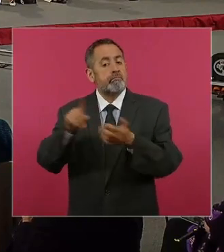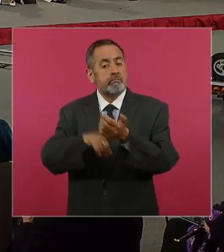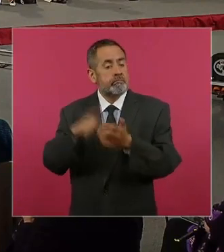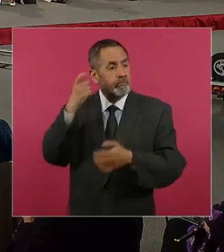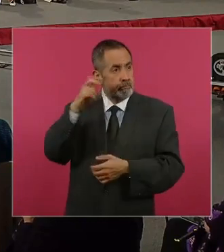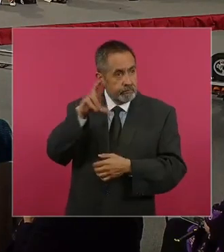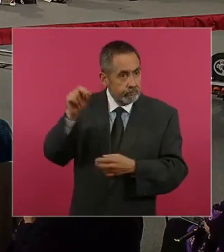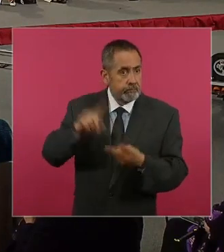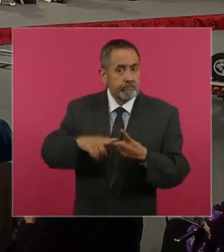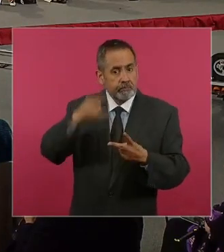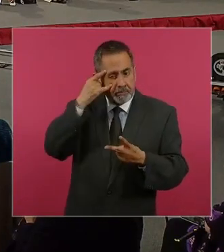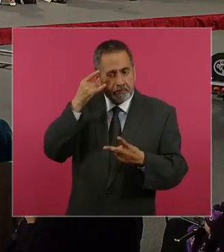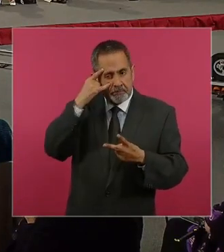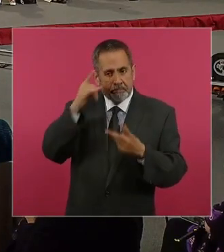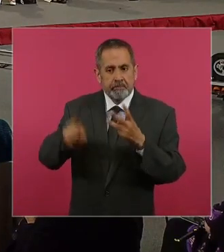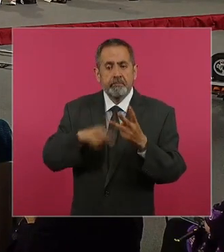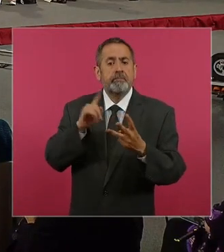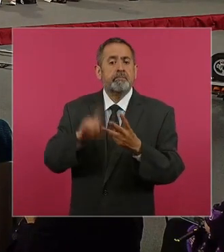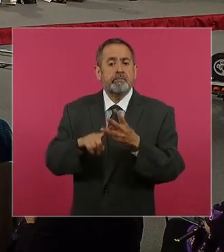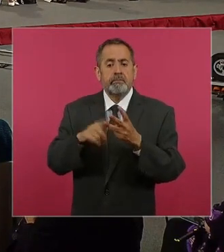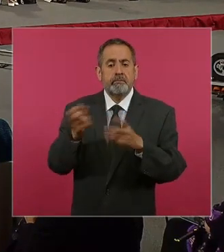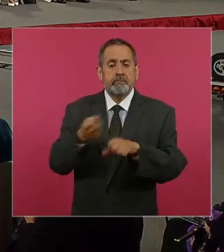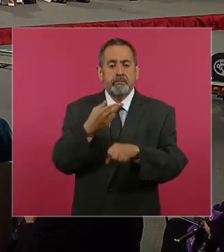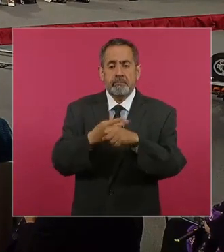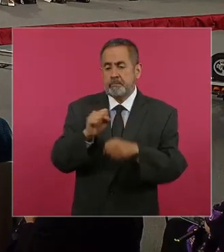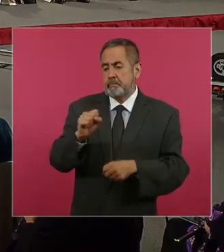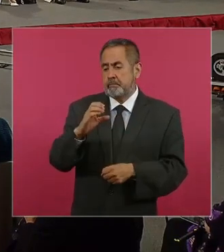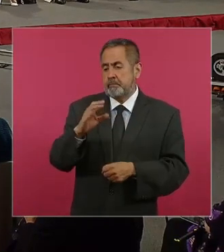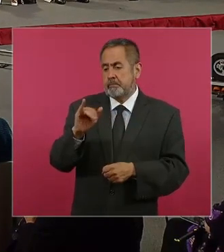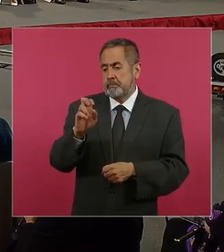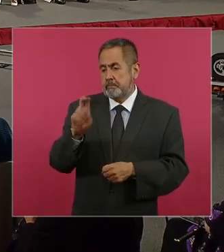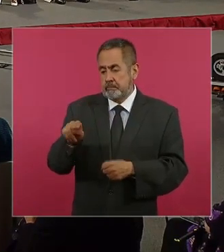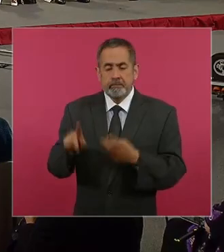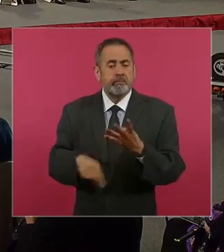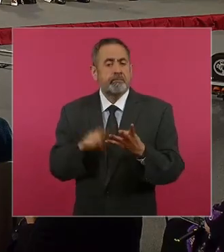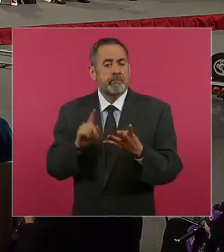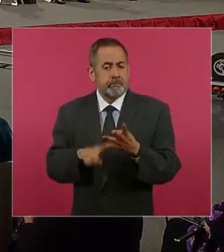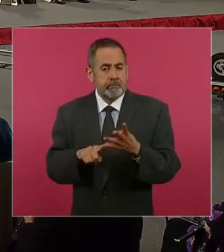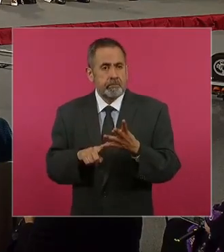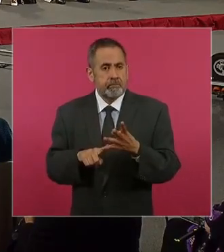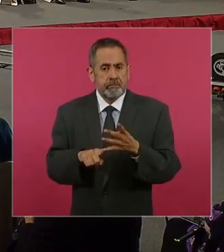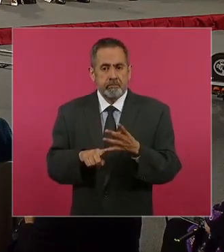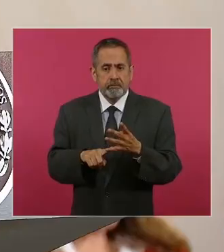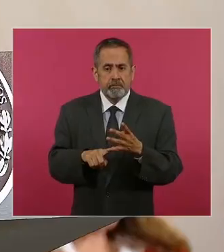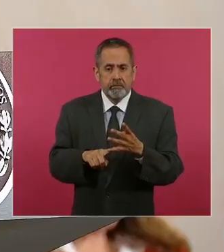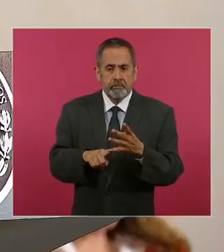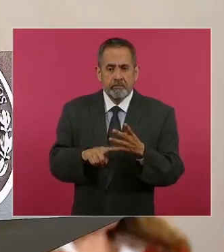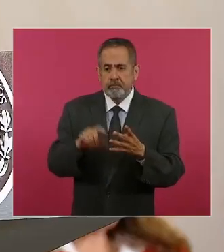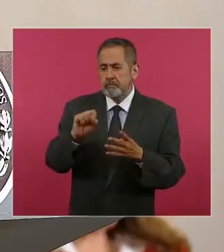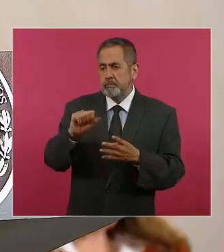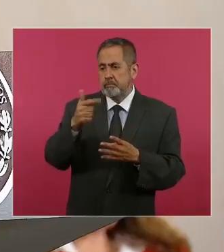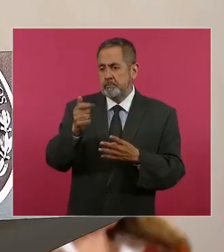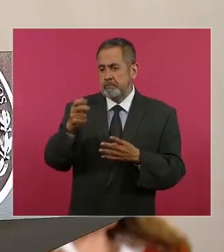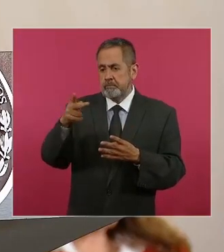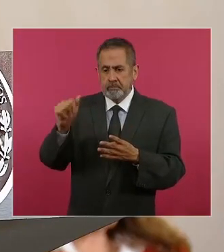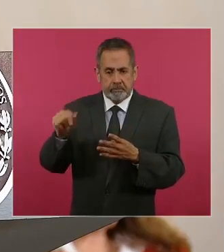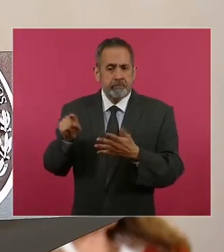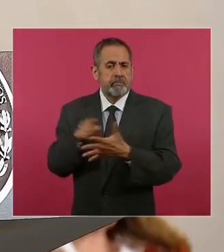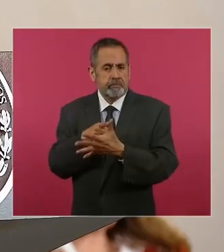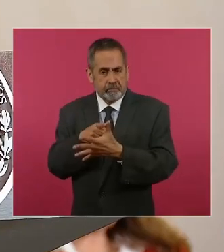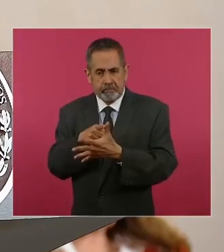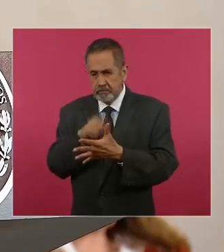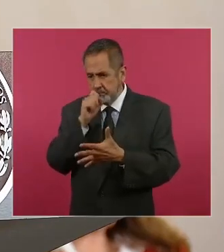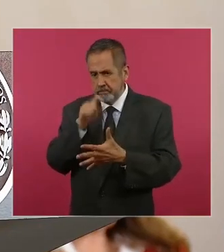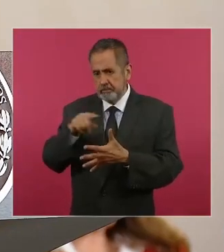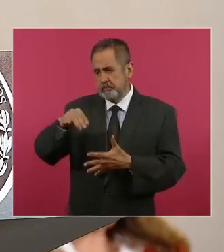de Campeche, la Secretaría de Bienestar, la Secretaría de Desarrollo Agrario Territorial Urbano,